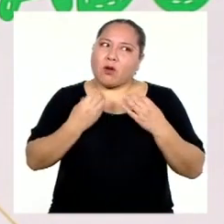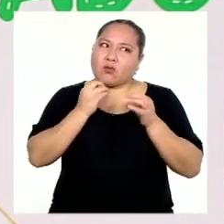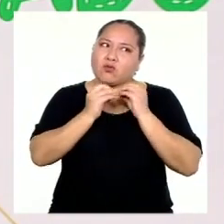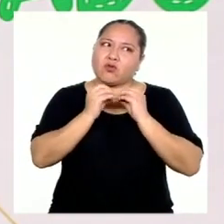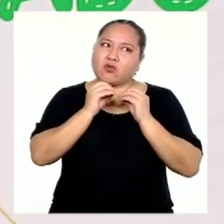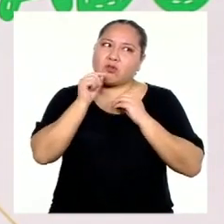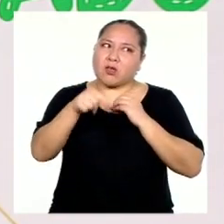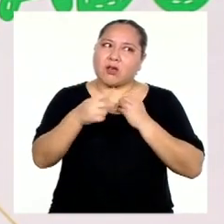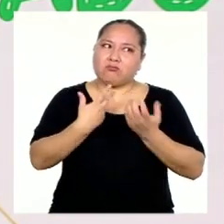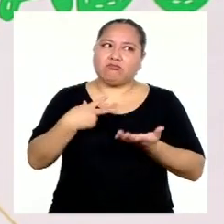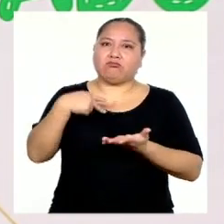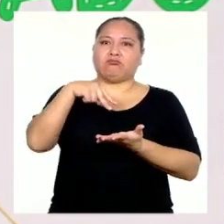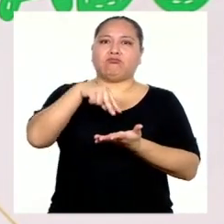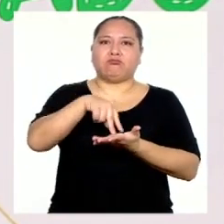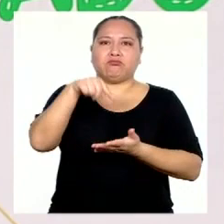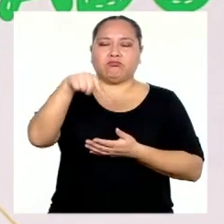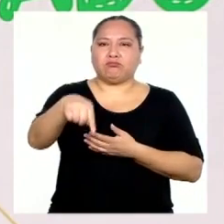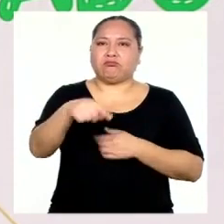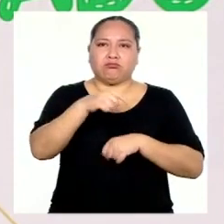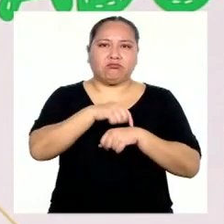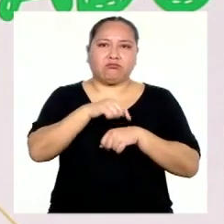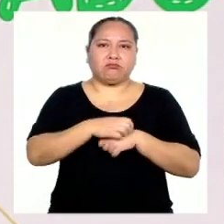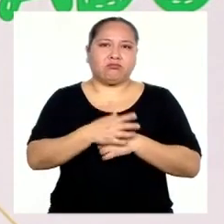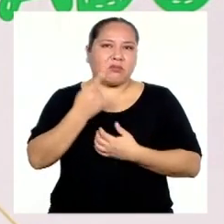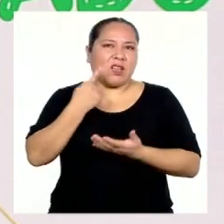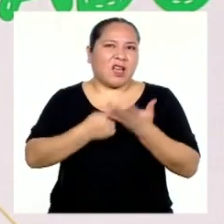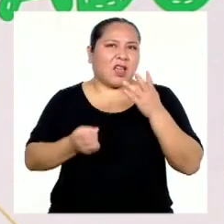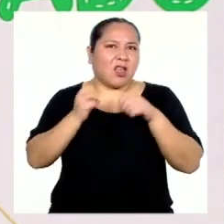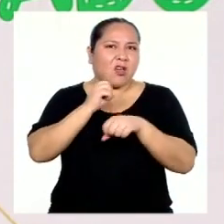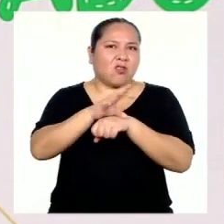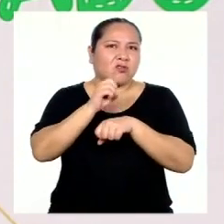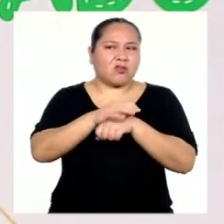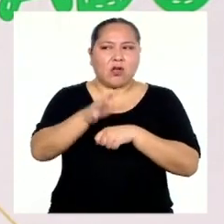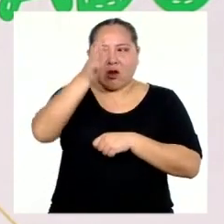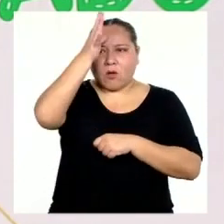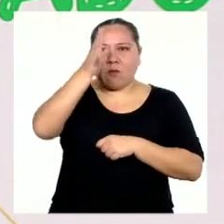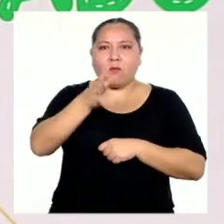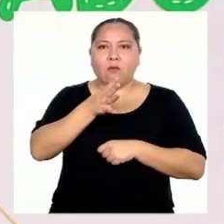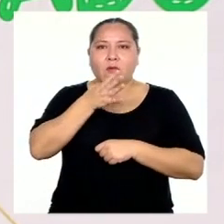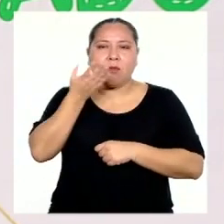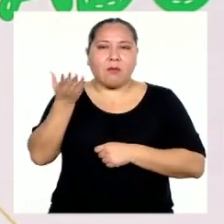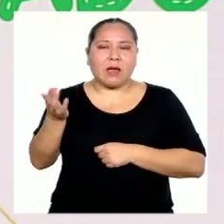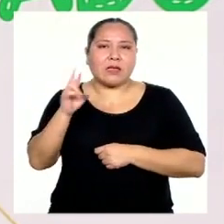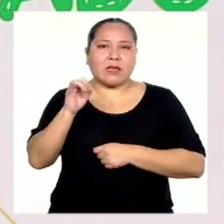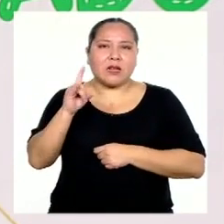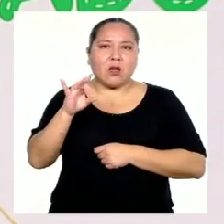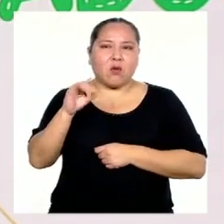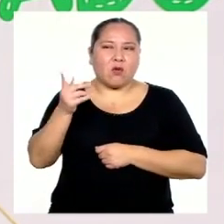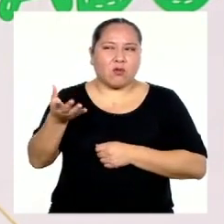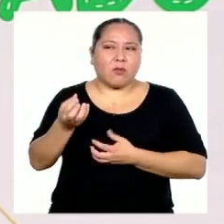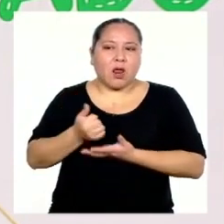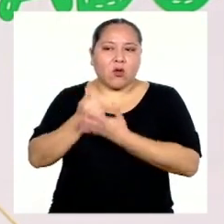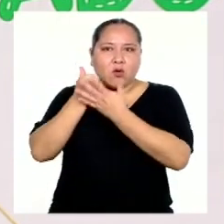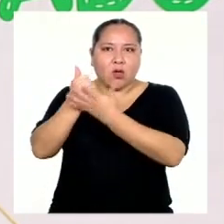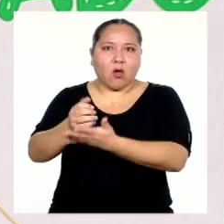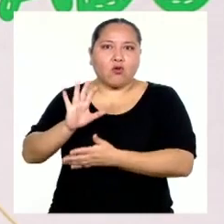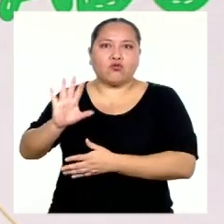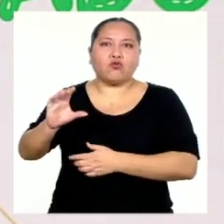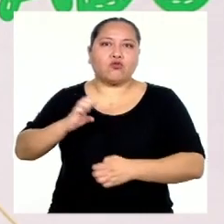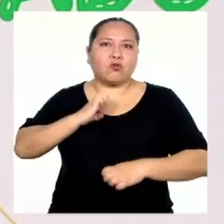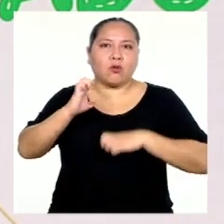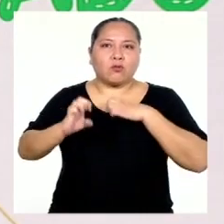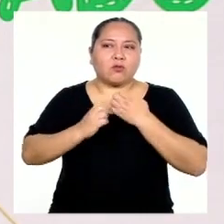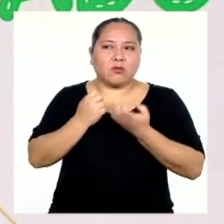esta situación? ¿Qué le podríamos recomendar a los padres de Raúl para poder afrontar las emociones que siente Raúl y sobrellevar